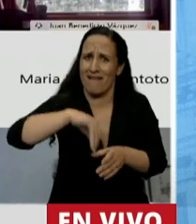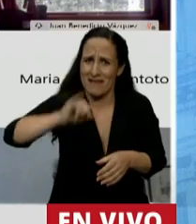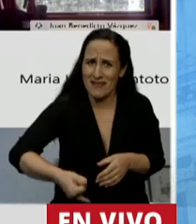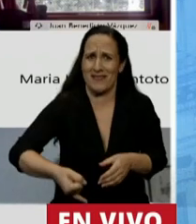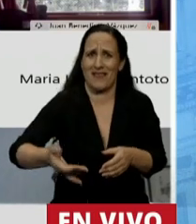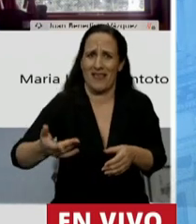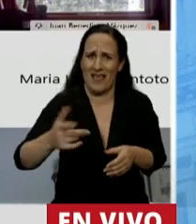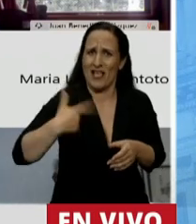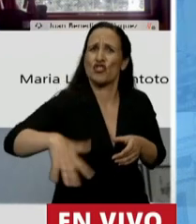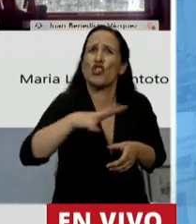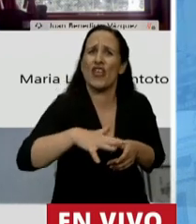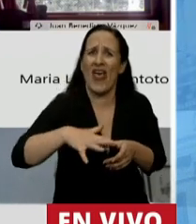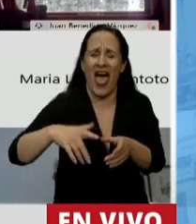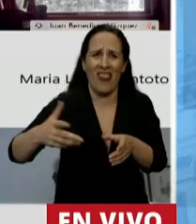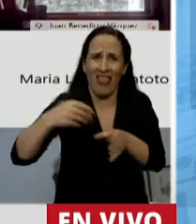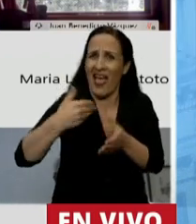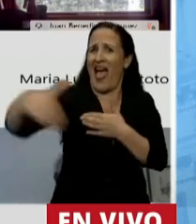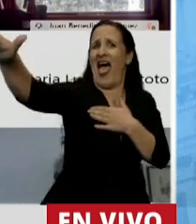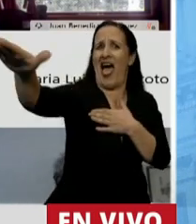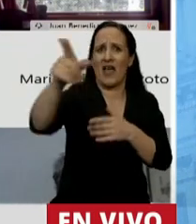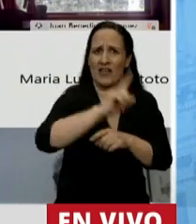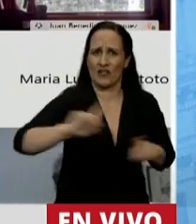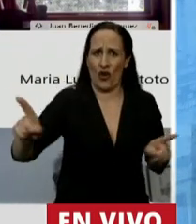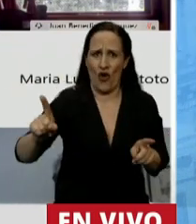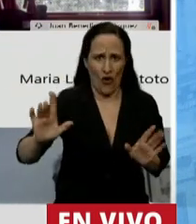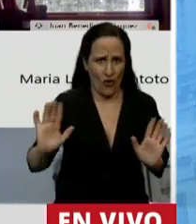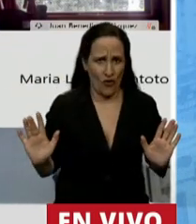la sociedad, no eliminarlas, presidente.